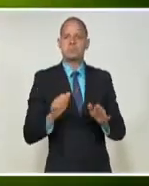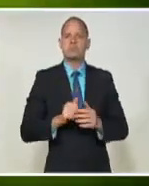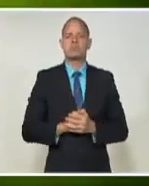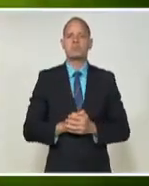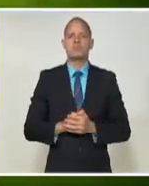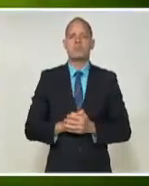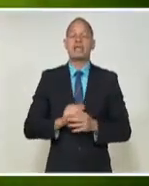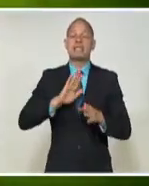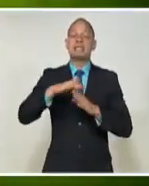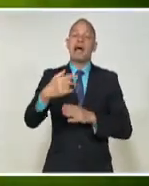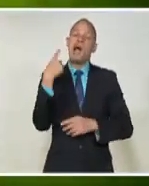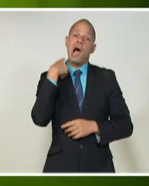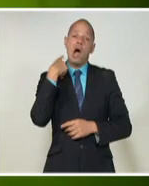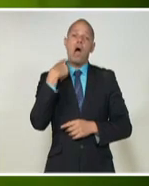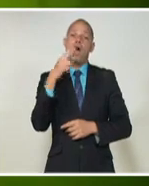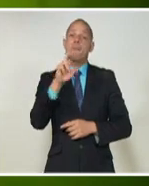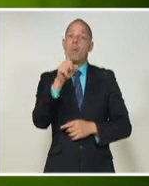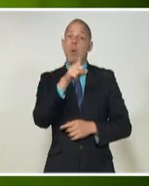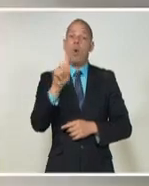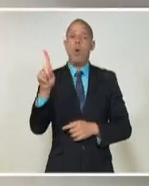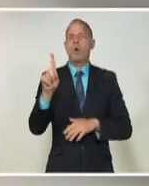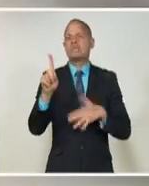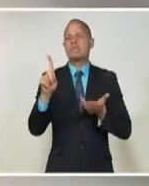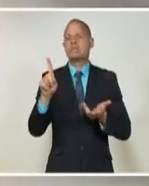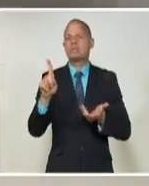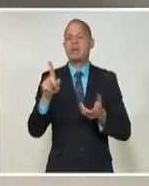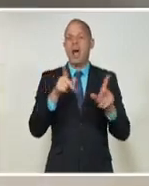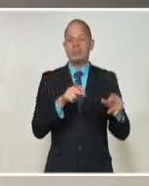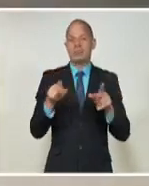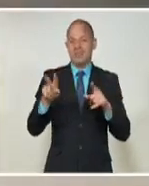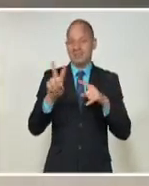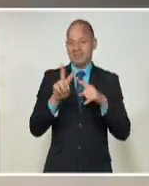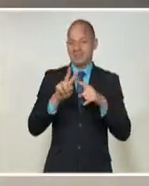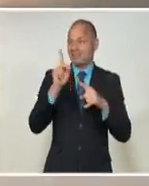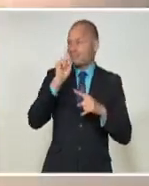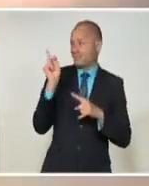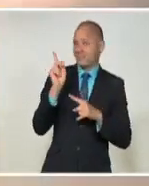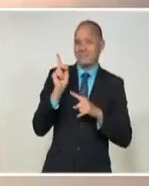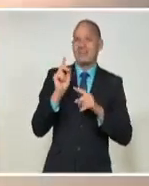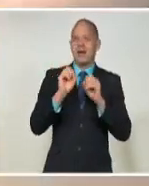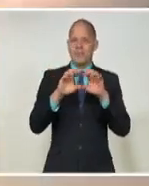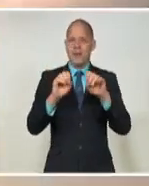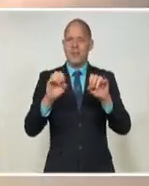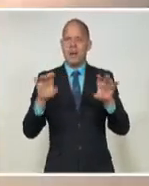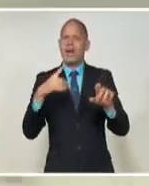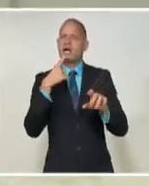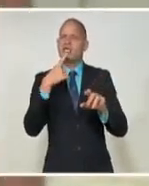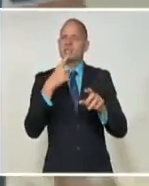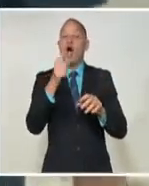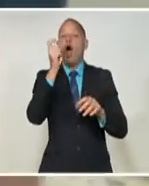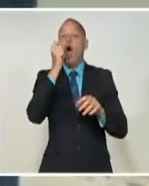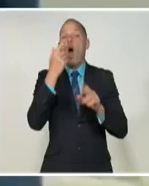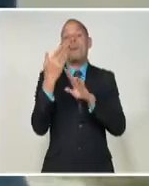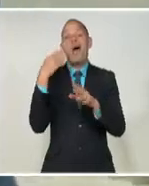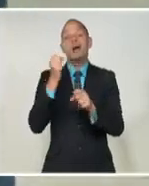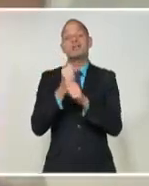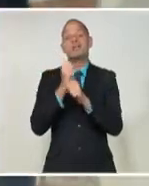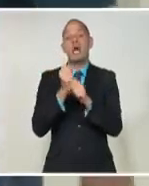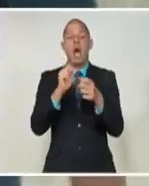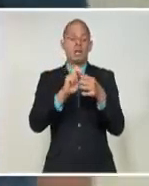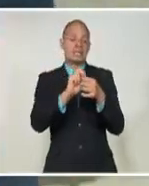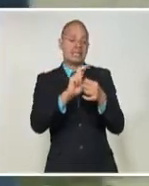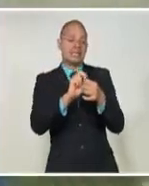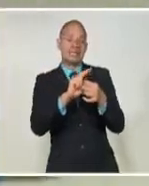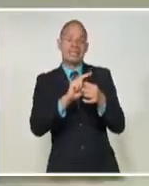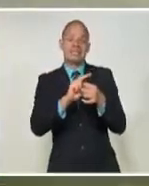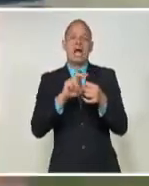cubanos en 2011, cuando la serie Razones de Cuba puso al descubierto que el agente Pablo de la CIA era en realidad el agente